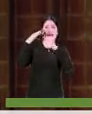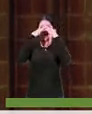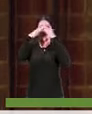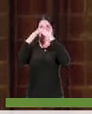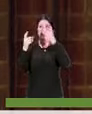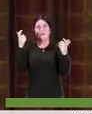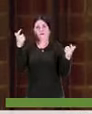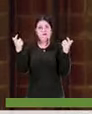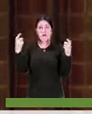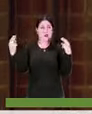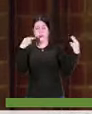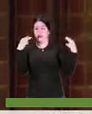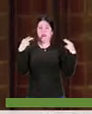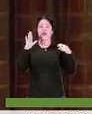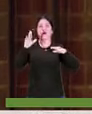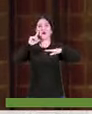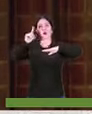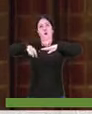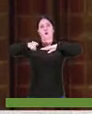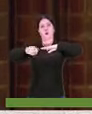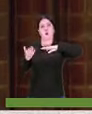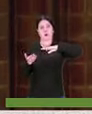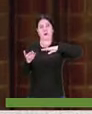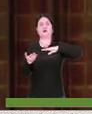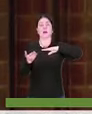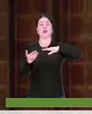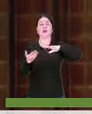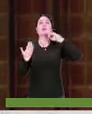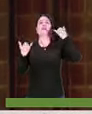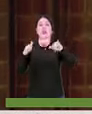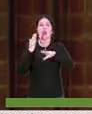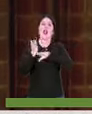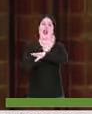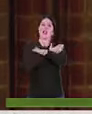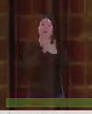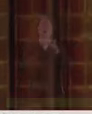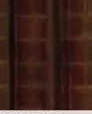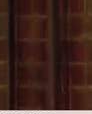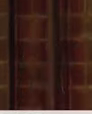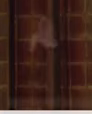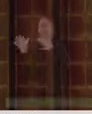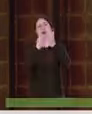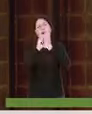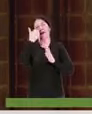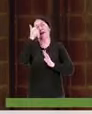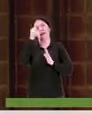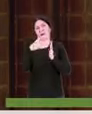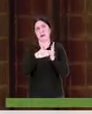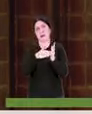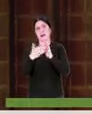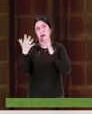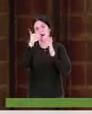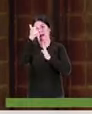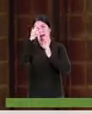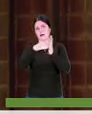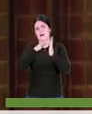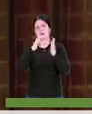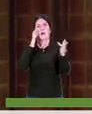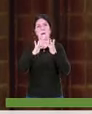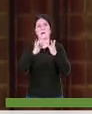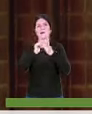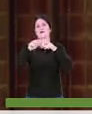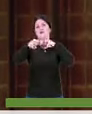Y también, precisamente, tuvimos una capacitación a más de 10.000 operadores del sistema de transporte público.